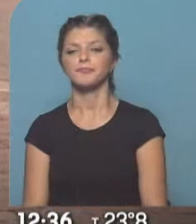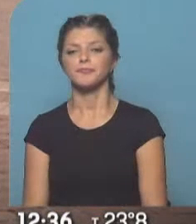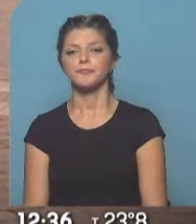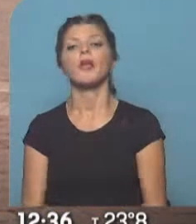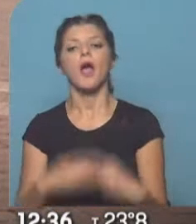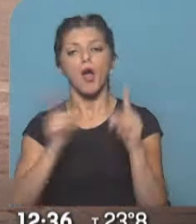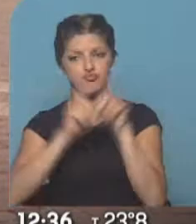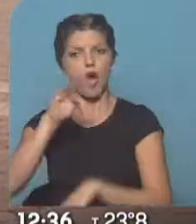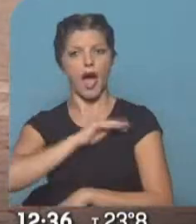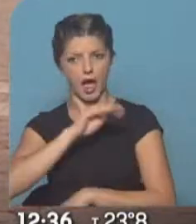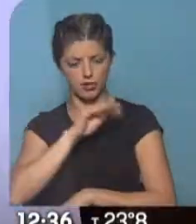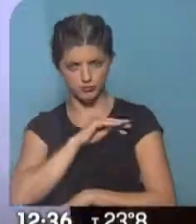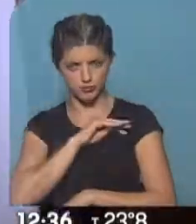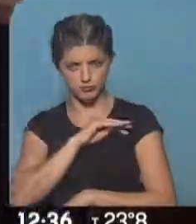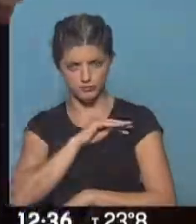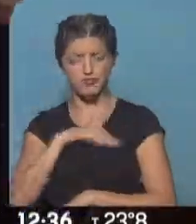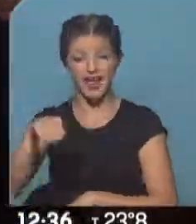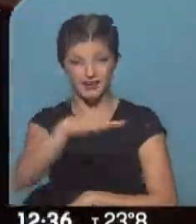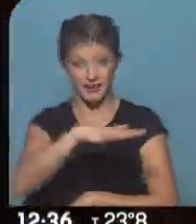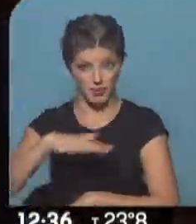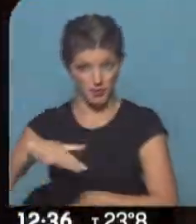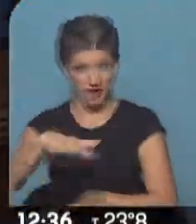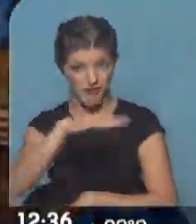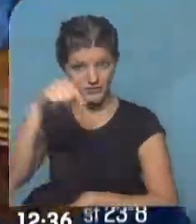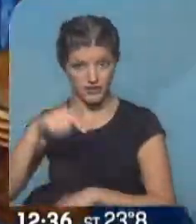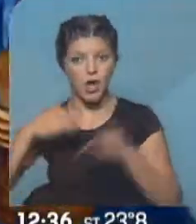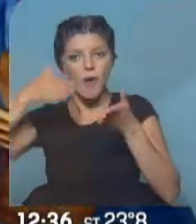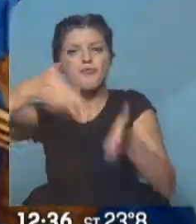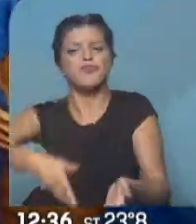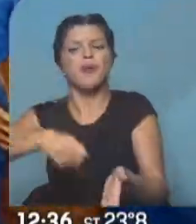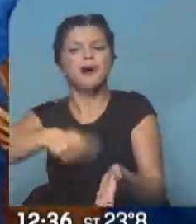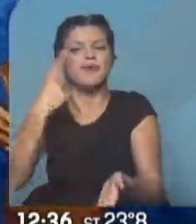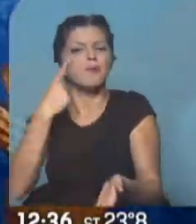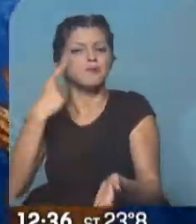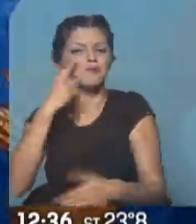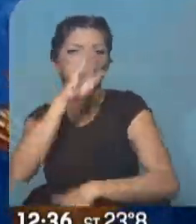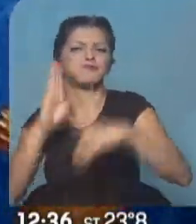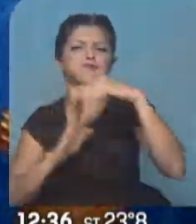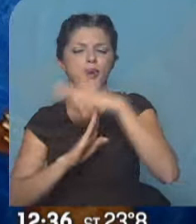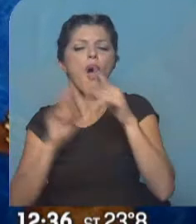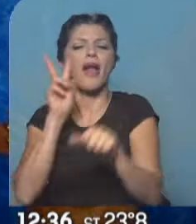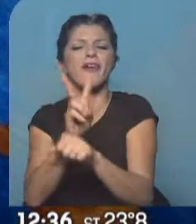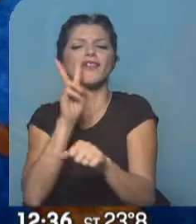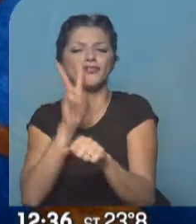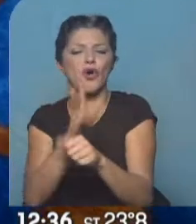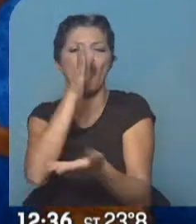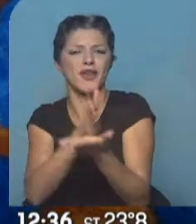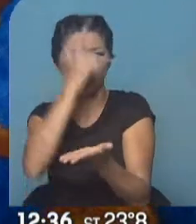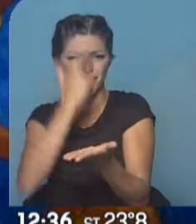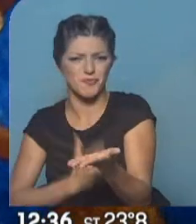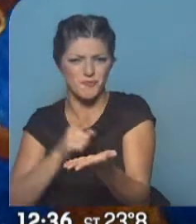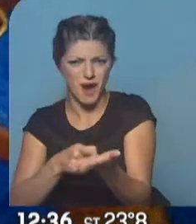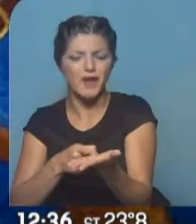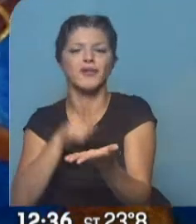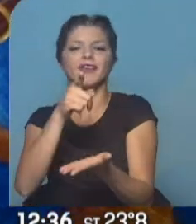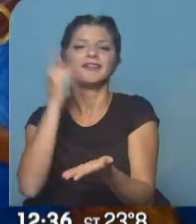actos se llevarán a cabo desde el lugar en donde se encuentra la tumba del denominado gran apóstol defensor de los derechos humanos, el